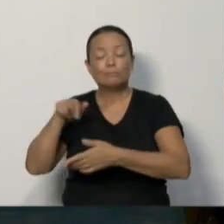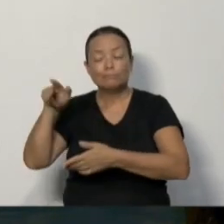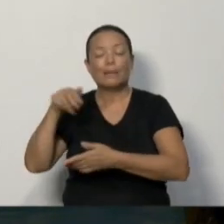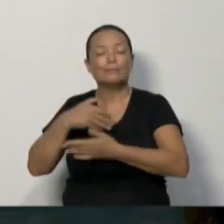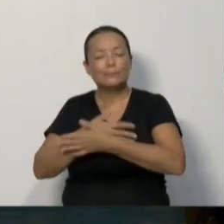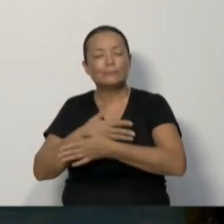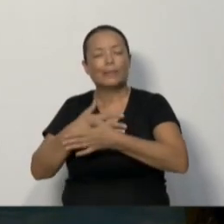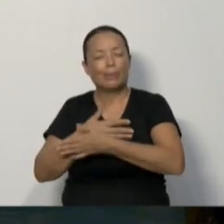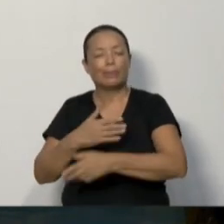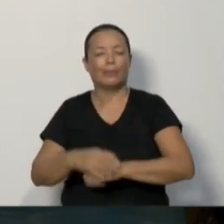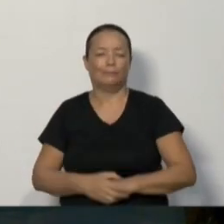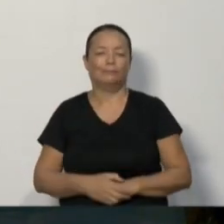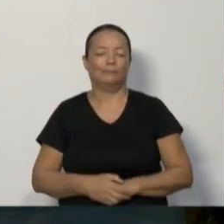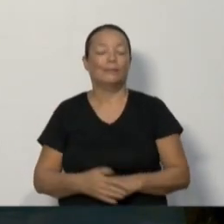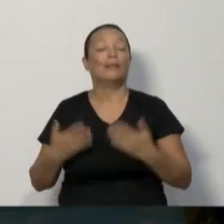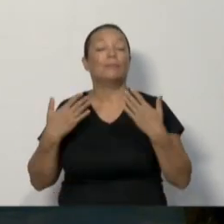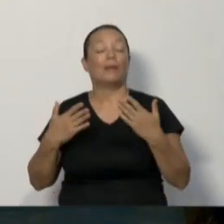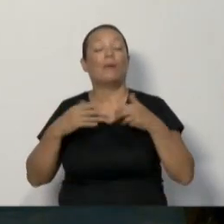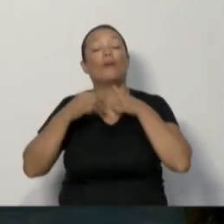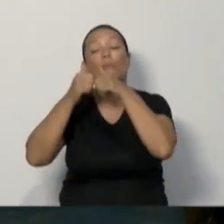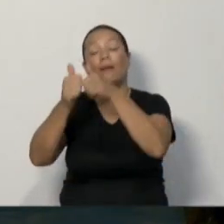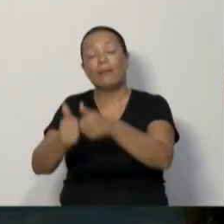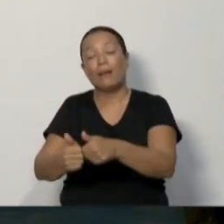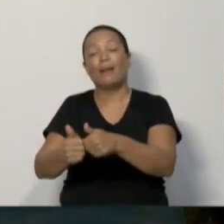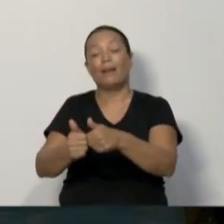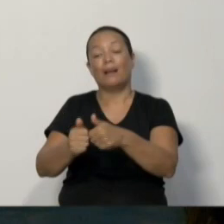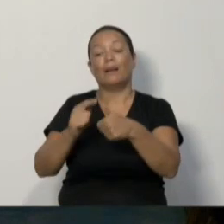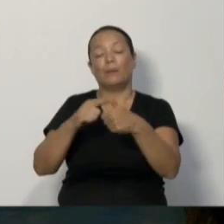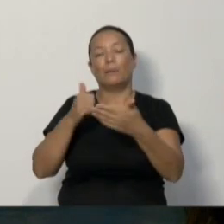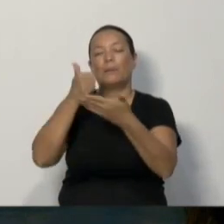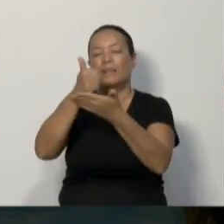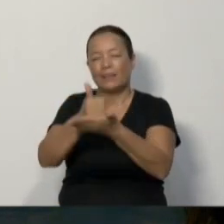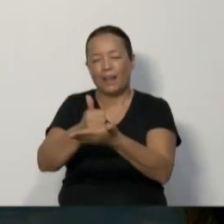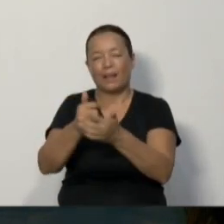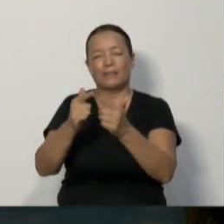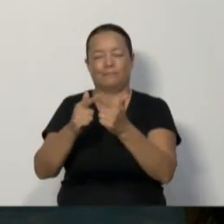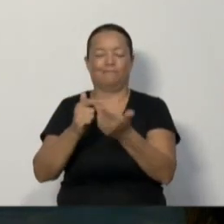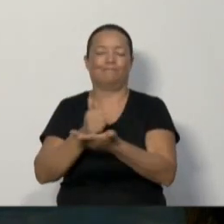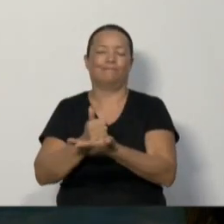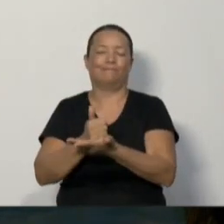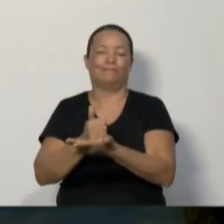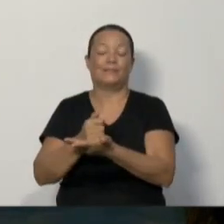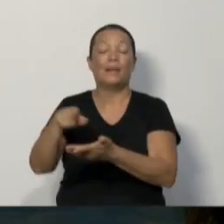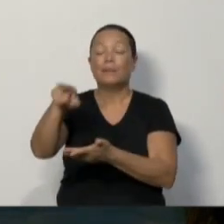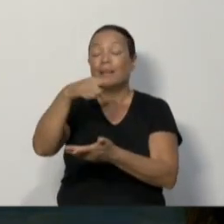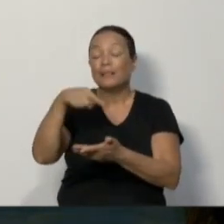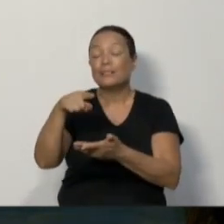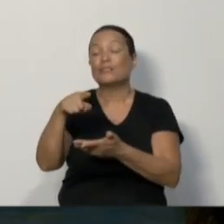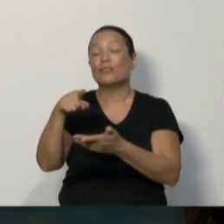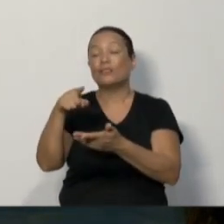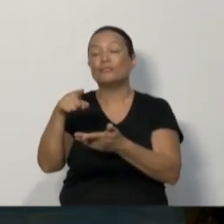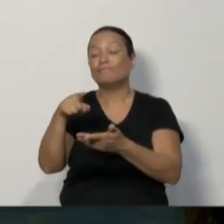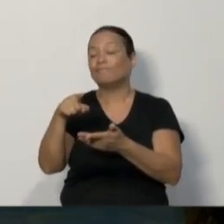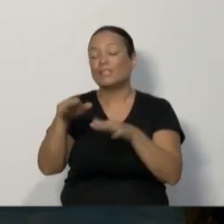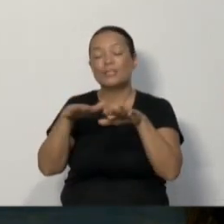arriba, para que podamos acompañar, para que podamos estar, para que aquellos que